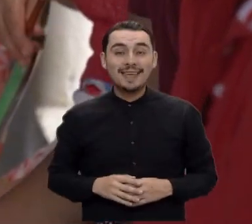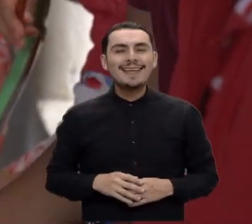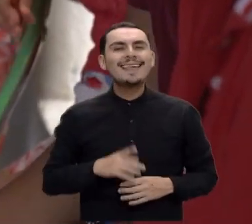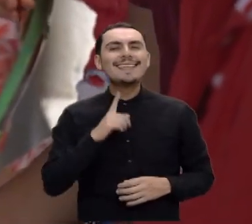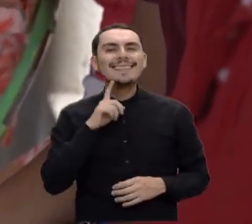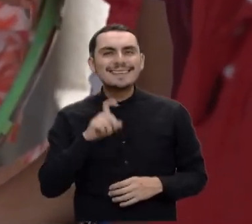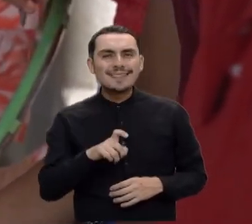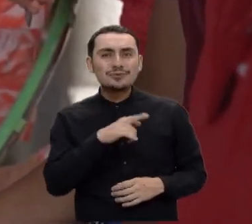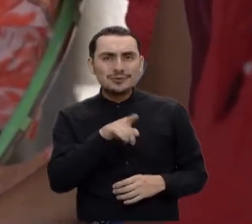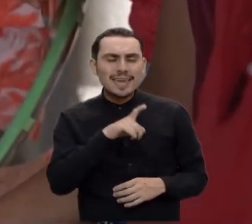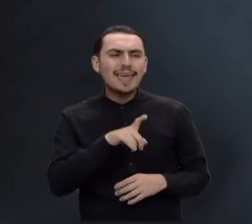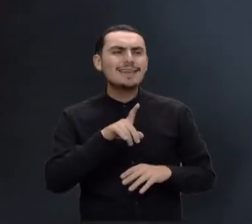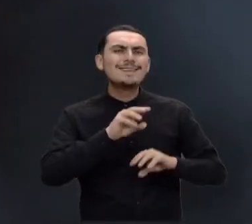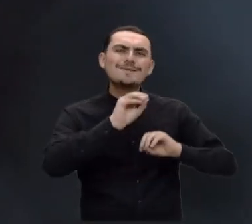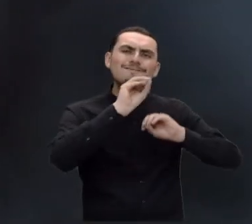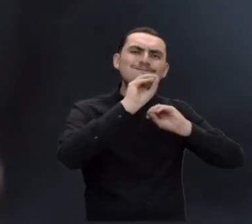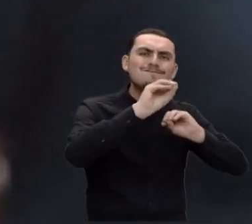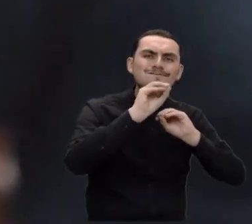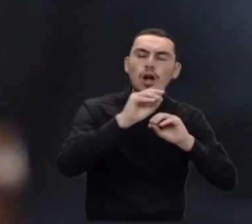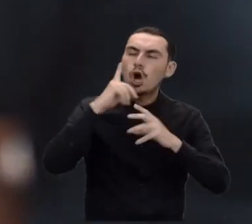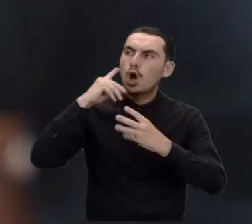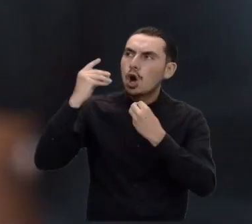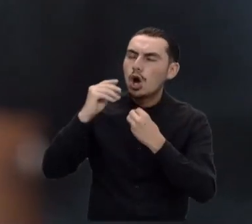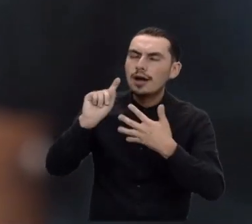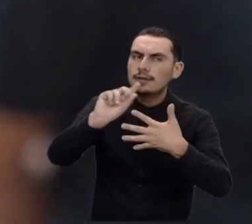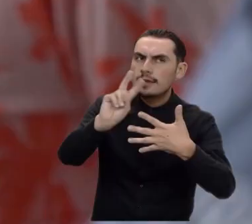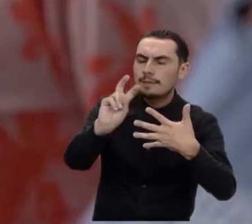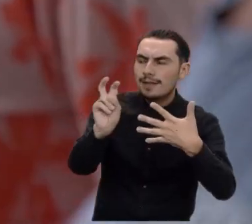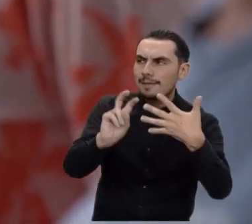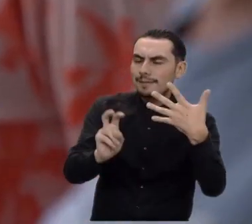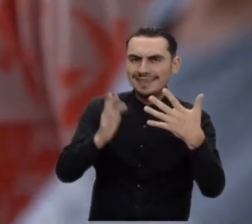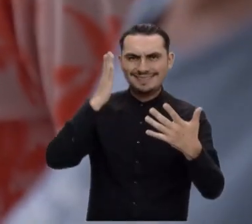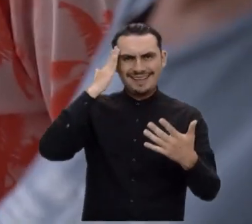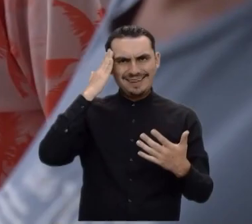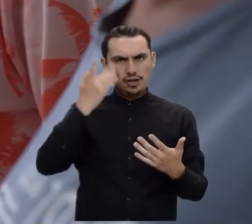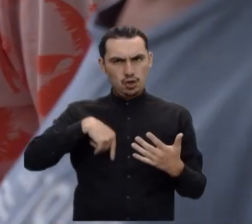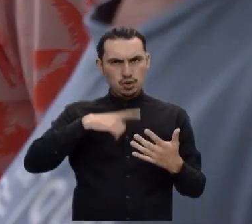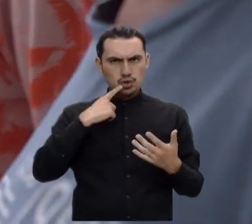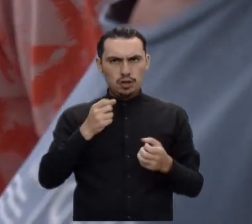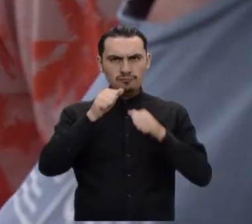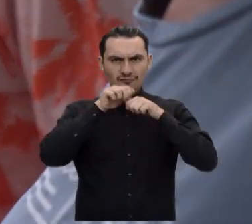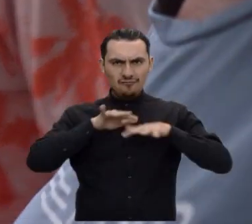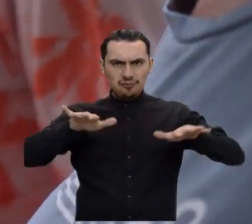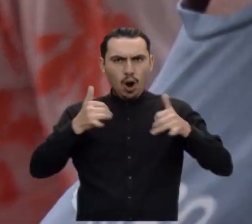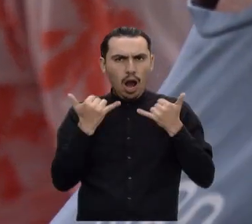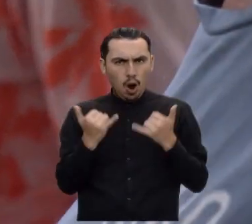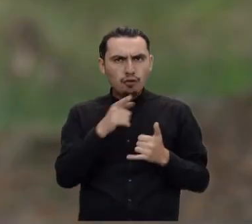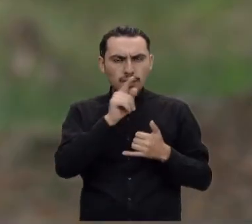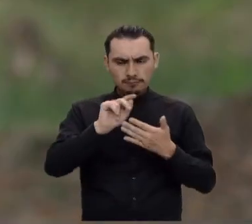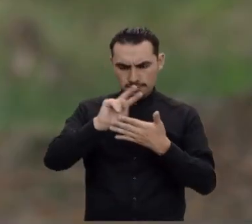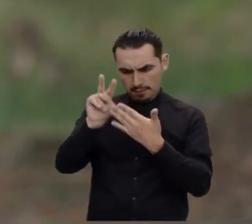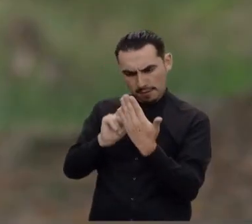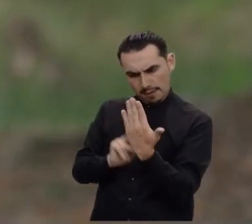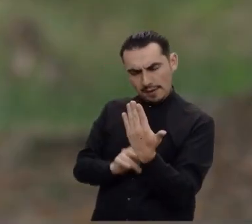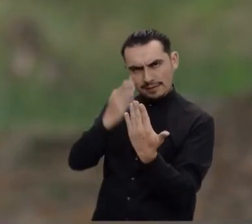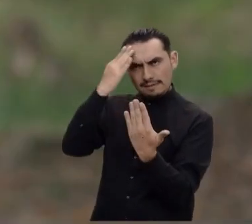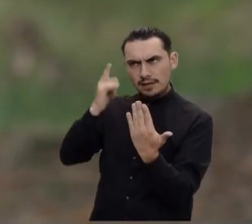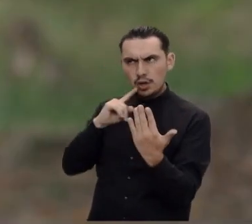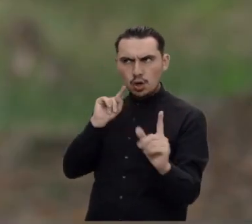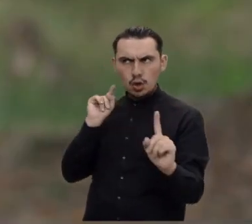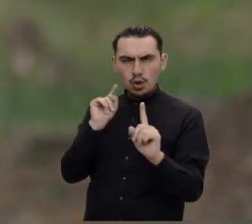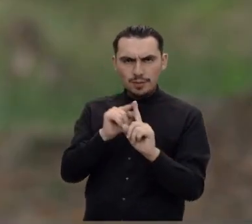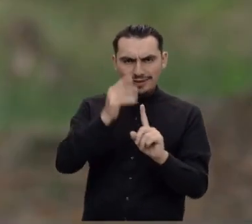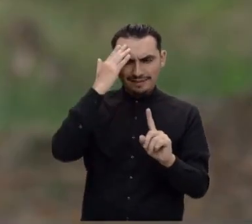soliciten entrenamiento o socialización en los diferentes temas que manejamos dentro de la oferta institucional, todo enfocado a